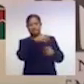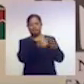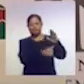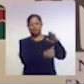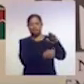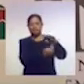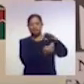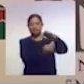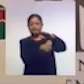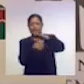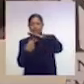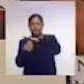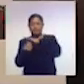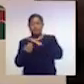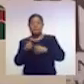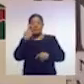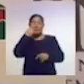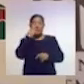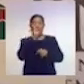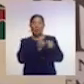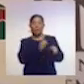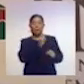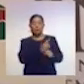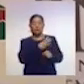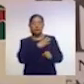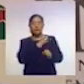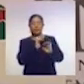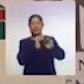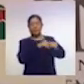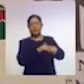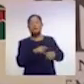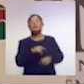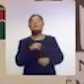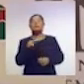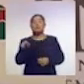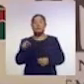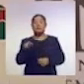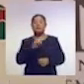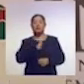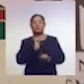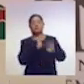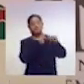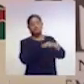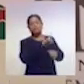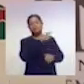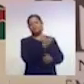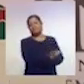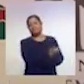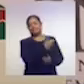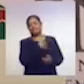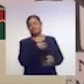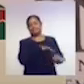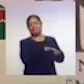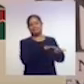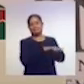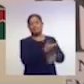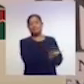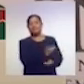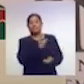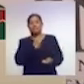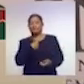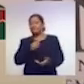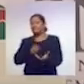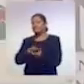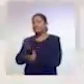una oportunidad laboral, tendrán un recurso para llevar a sus hogares y sobre todo tendrán un lugar donde poderse